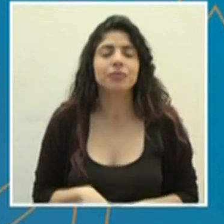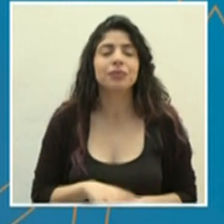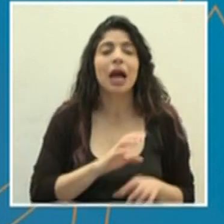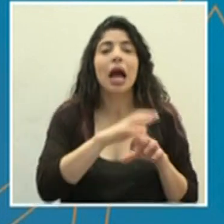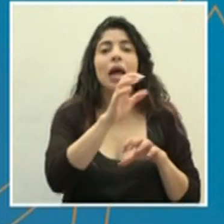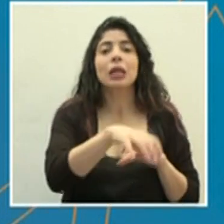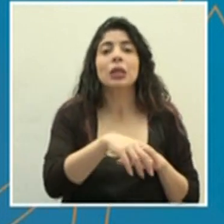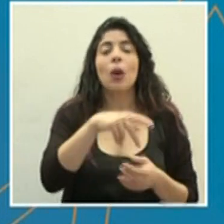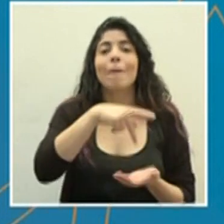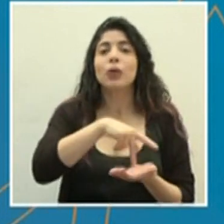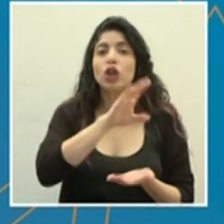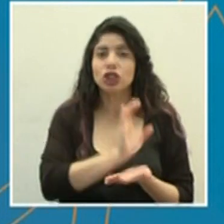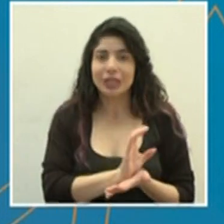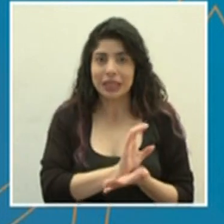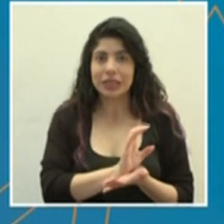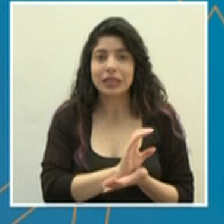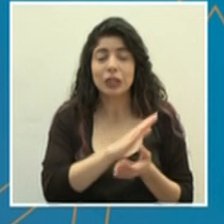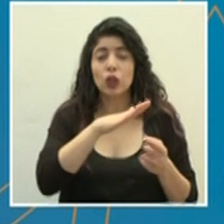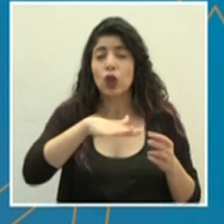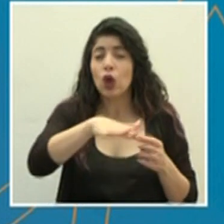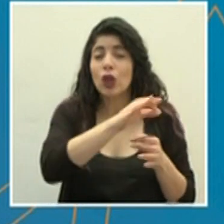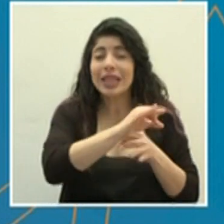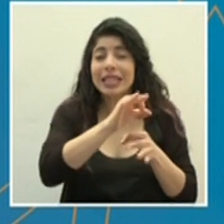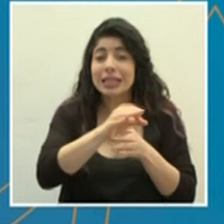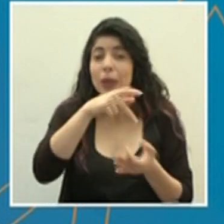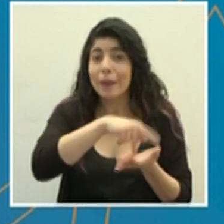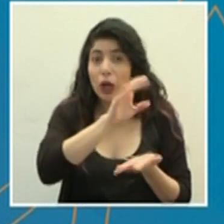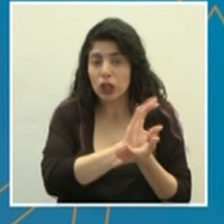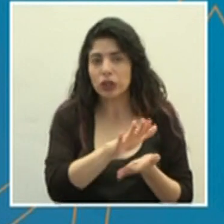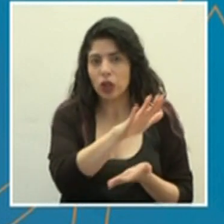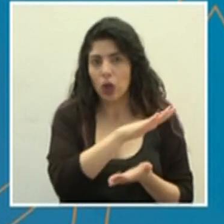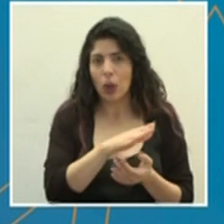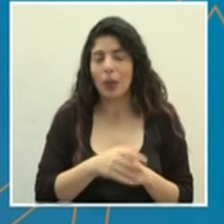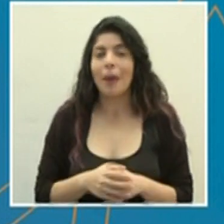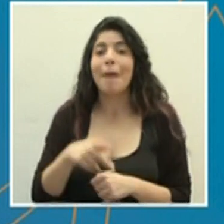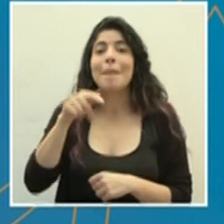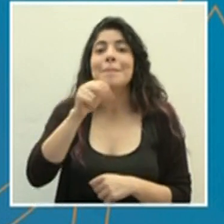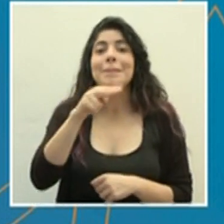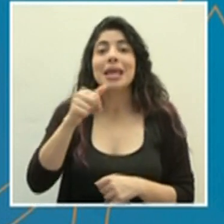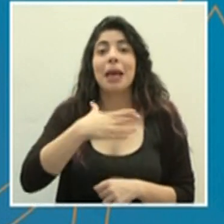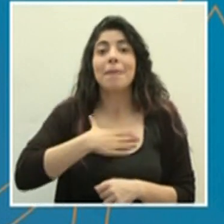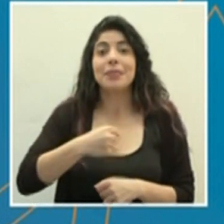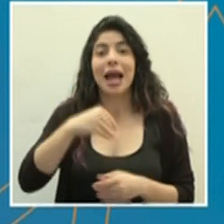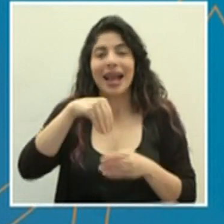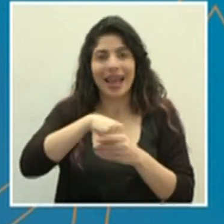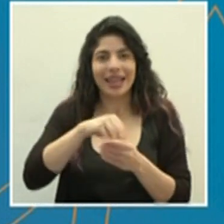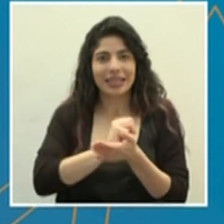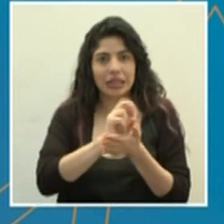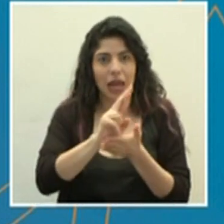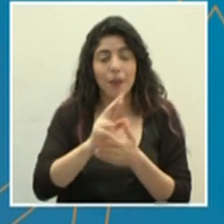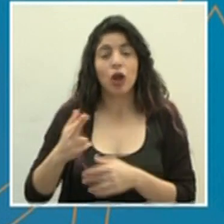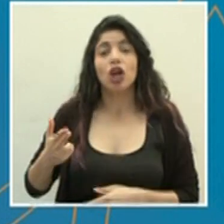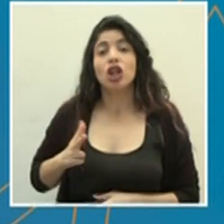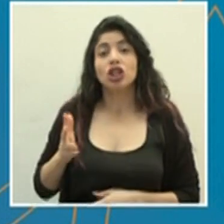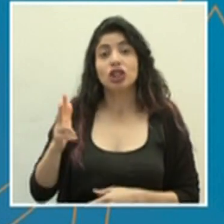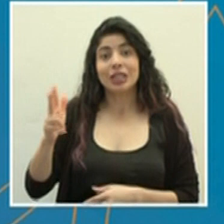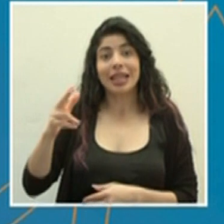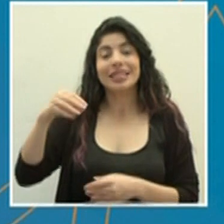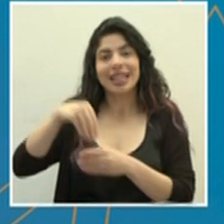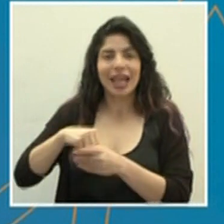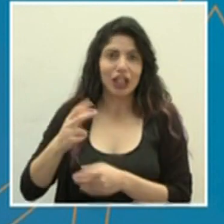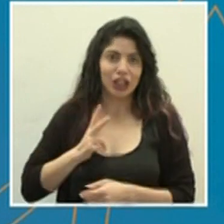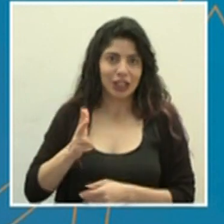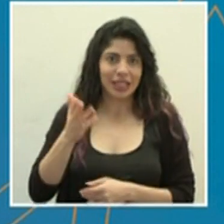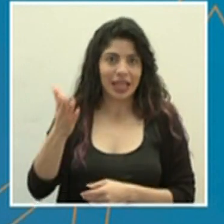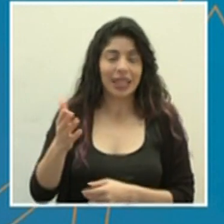de Pocosí, todos los distritos del Cantón de Pocosí, Peñas Blancas en el Cantón de San Ramón, Los Chiles en el Cantón de Los